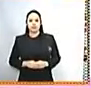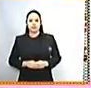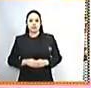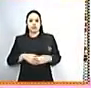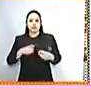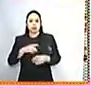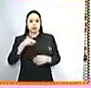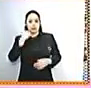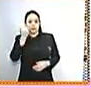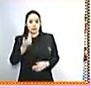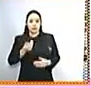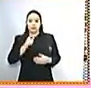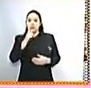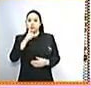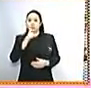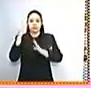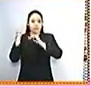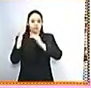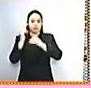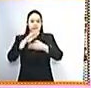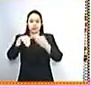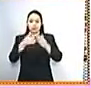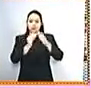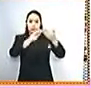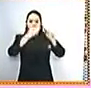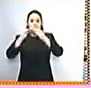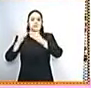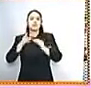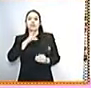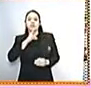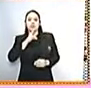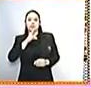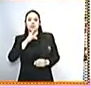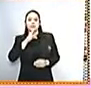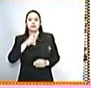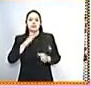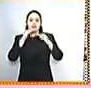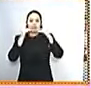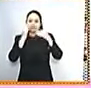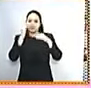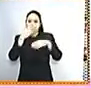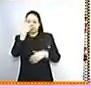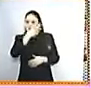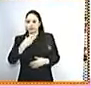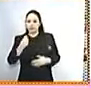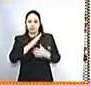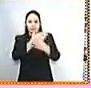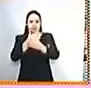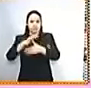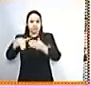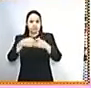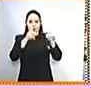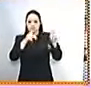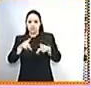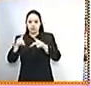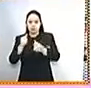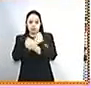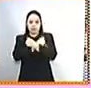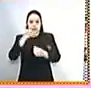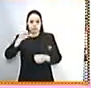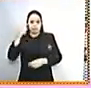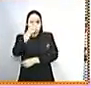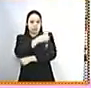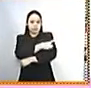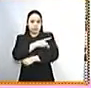Deseamos que la luz de la esperanza reine en cada hogar hondureño y con sinceras sonrisas contagies los rostros de las personas que amas en este día